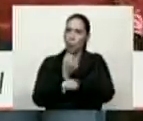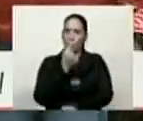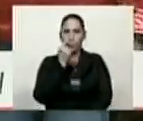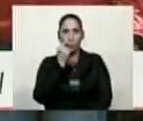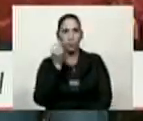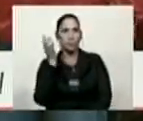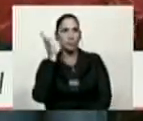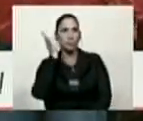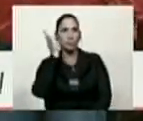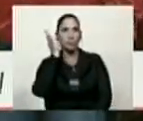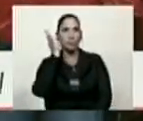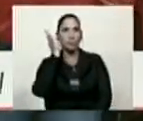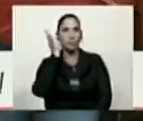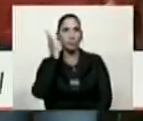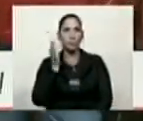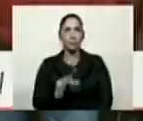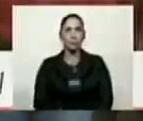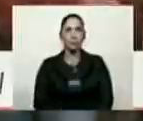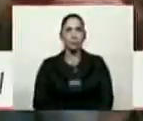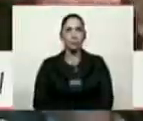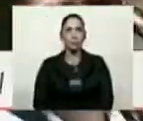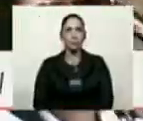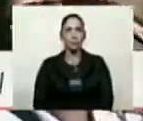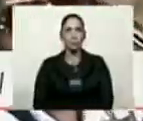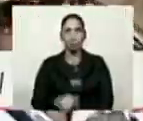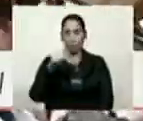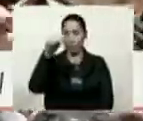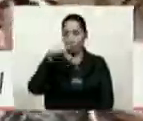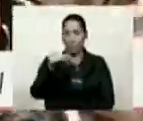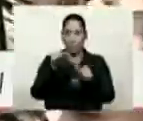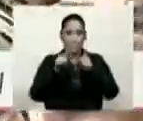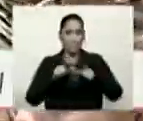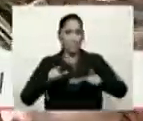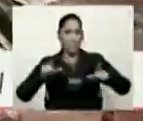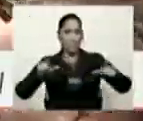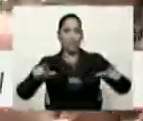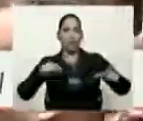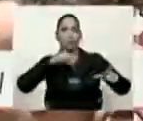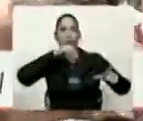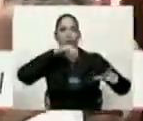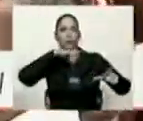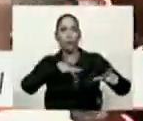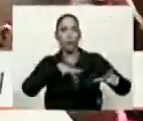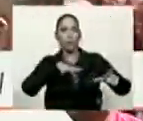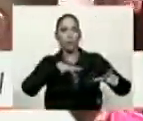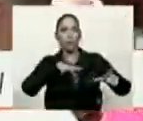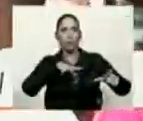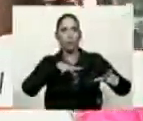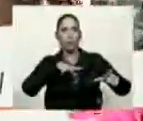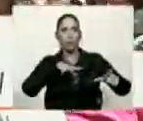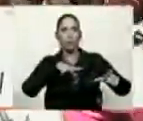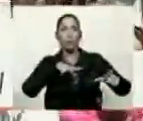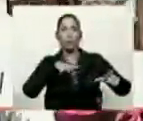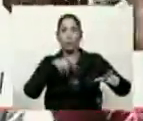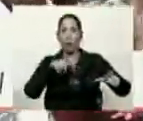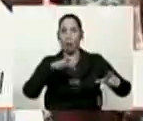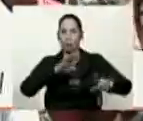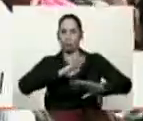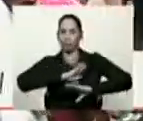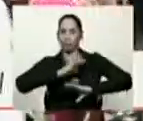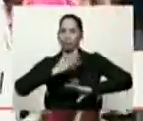trabajadoras. Desde este espacio histórico, histórico, parte de nuestra